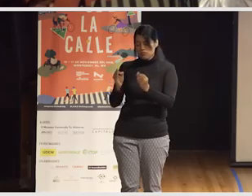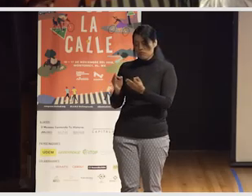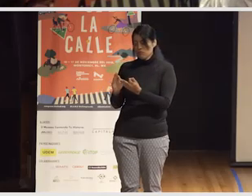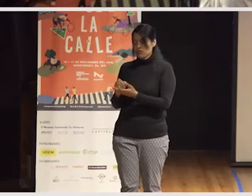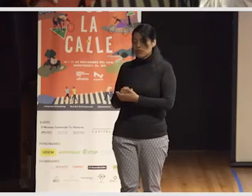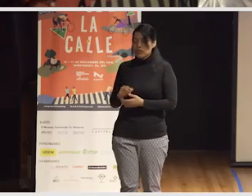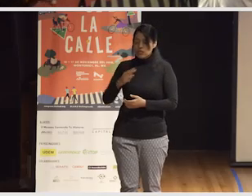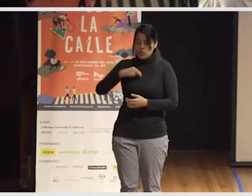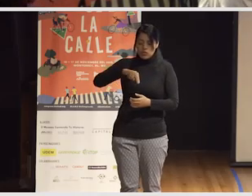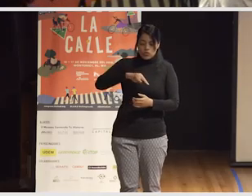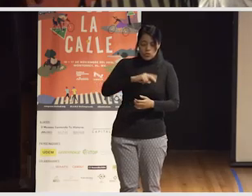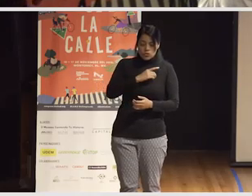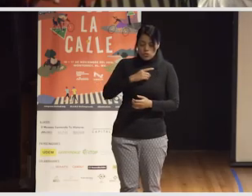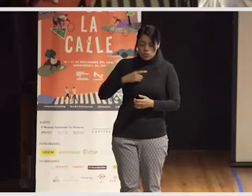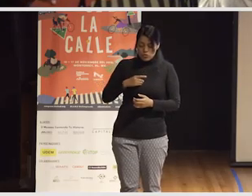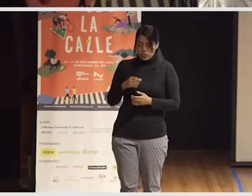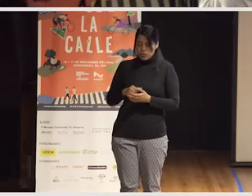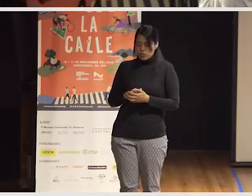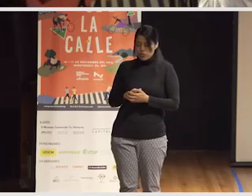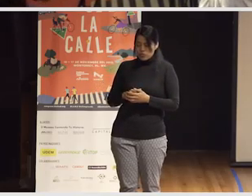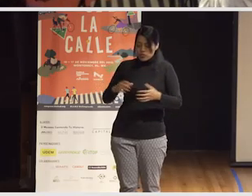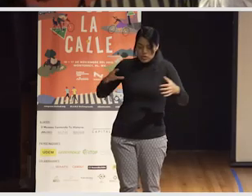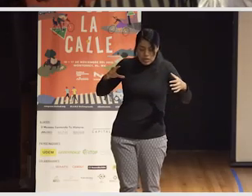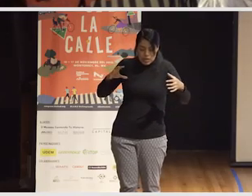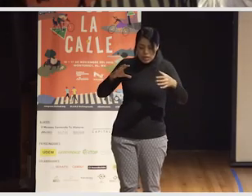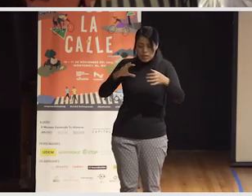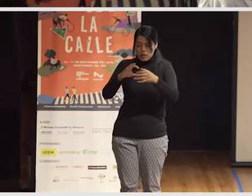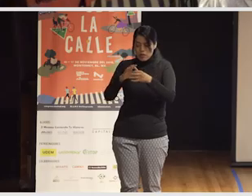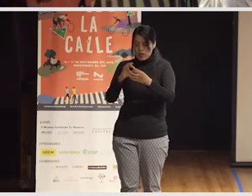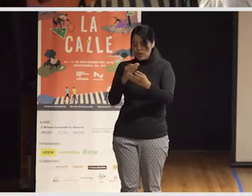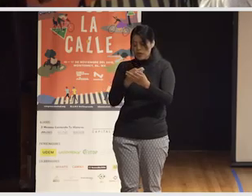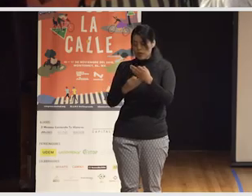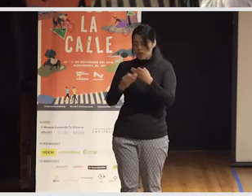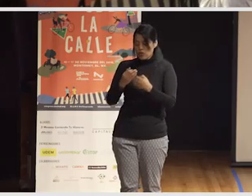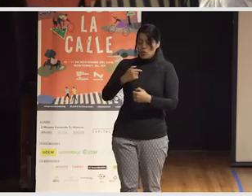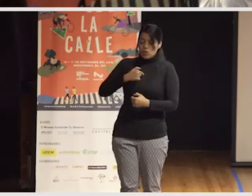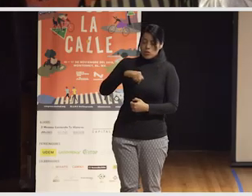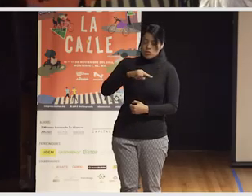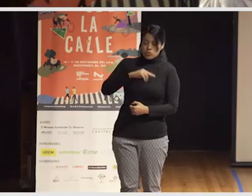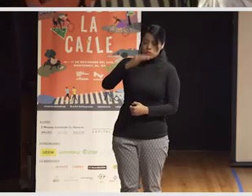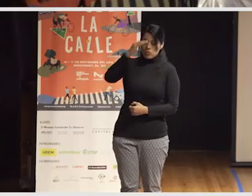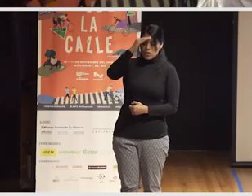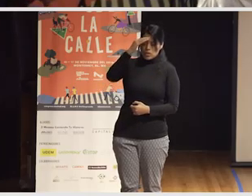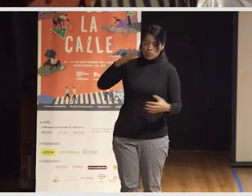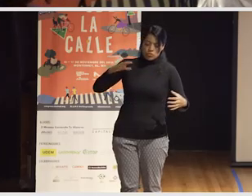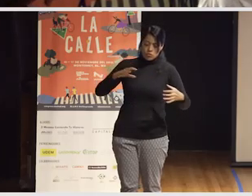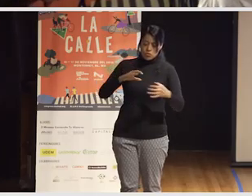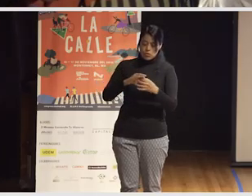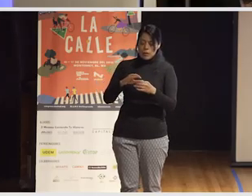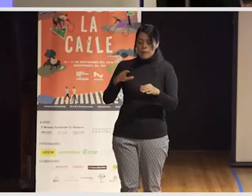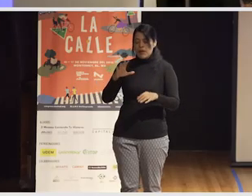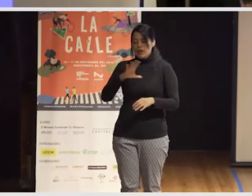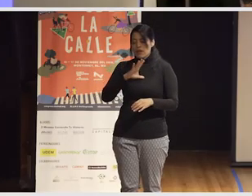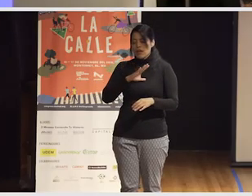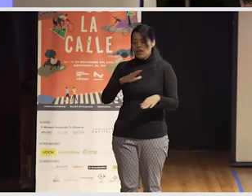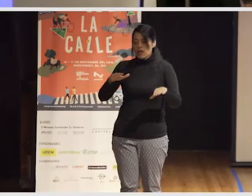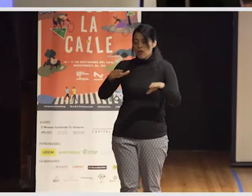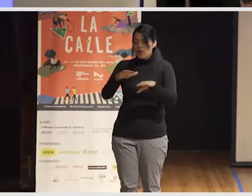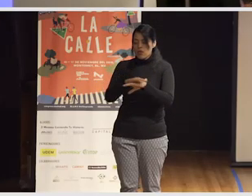en cada uno de los de los elementos que consideramos que pueden hacer y ayudar a que haya un cambio pues por lo menos